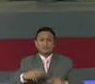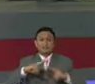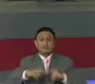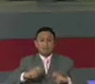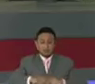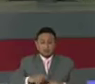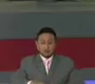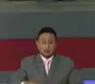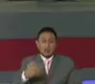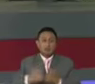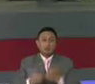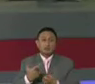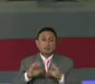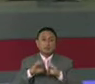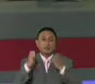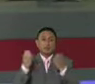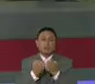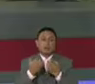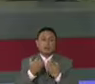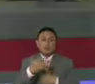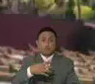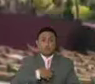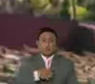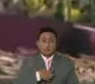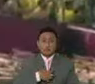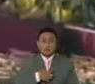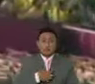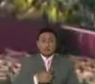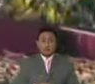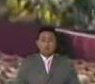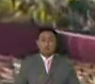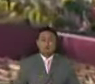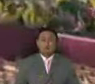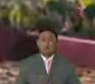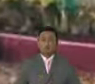una riña en el estadio de Barcelona.